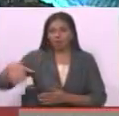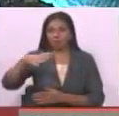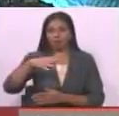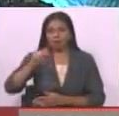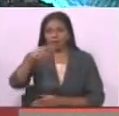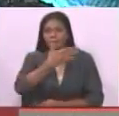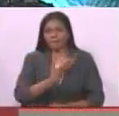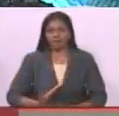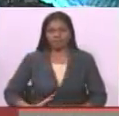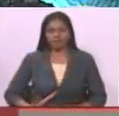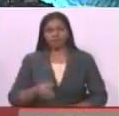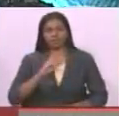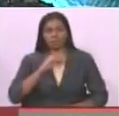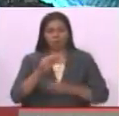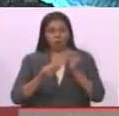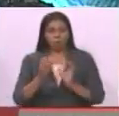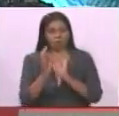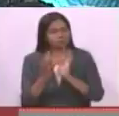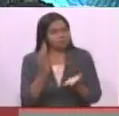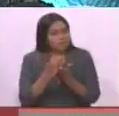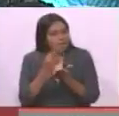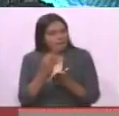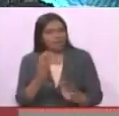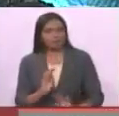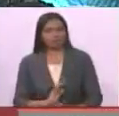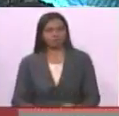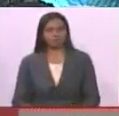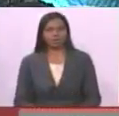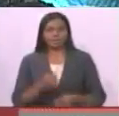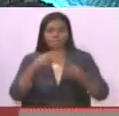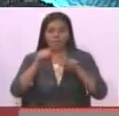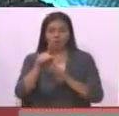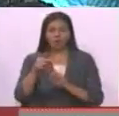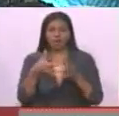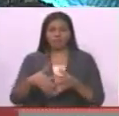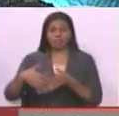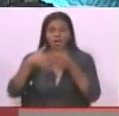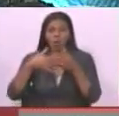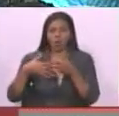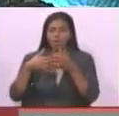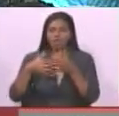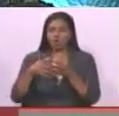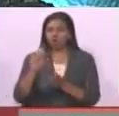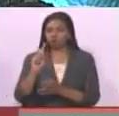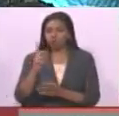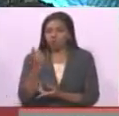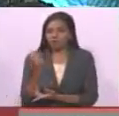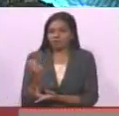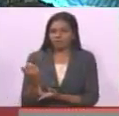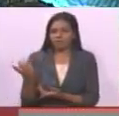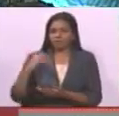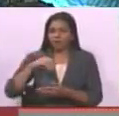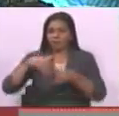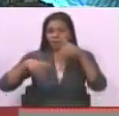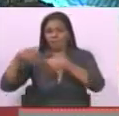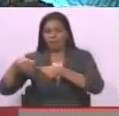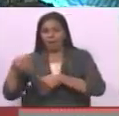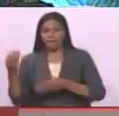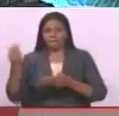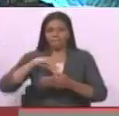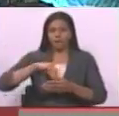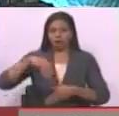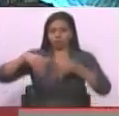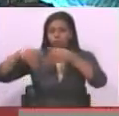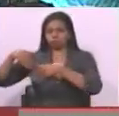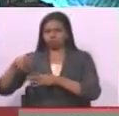presidente, pues, como debe ser. Lo que pasa es que en Estados Unidos no necesariamente el que saca más votos es el presidente. Es una